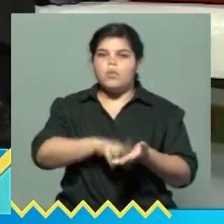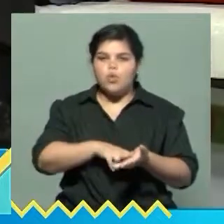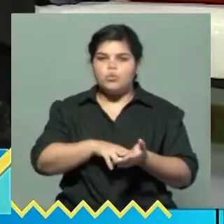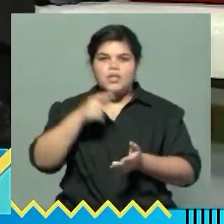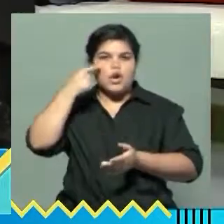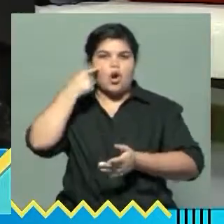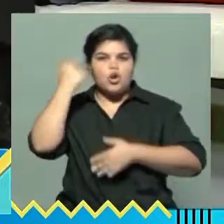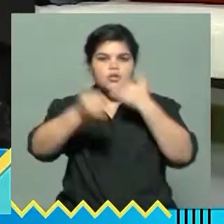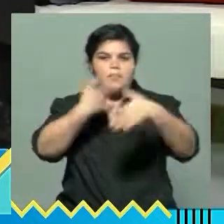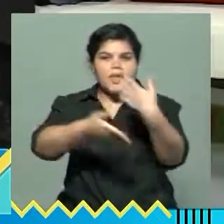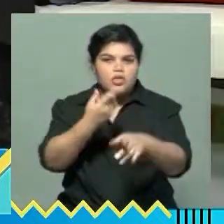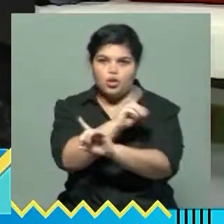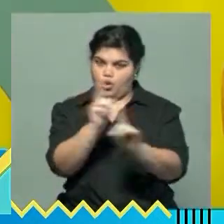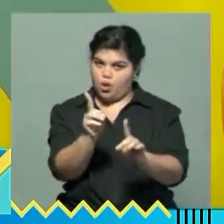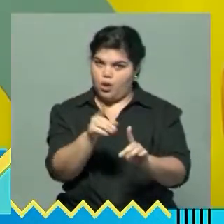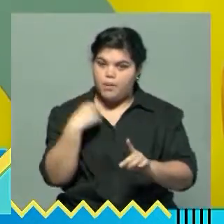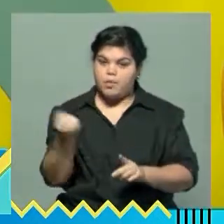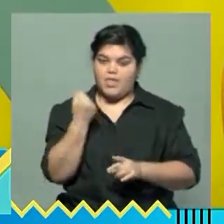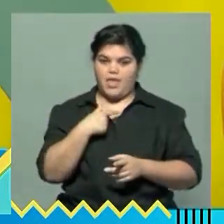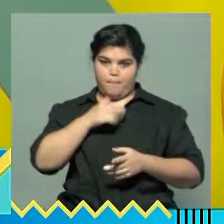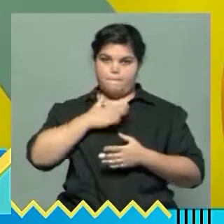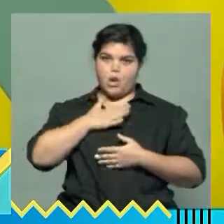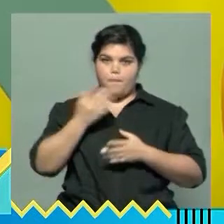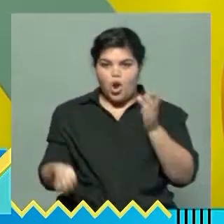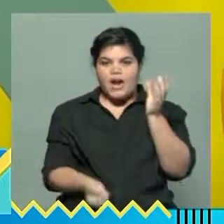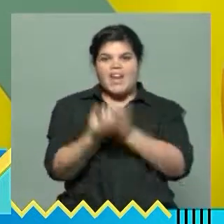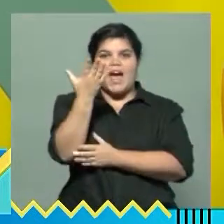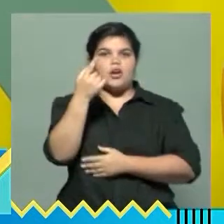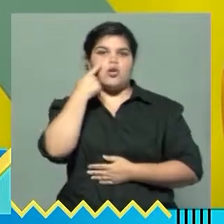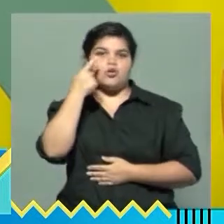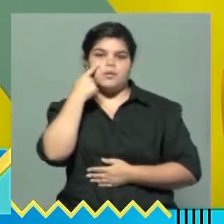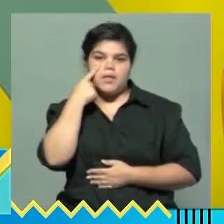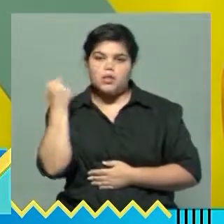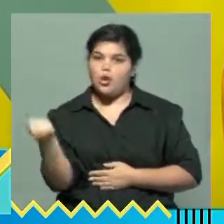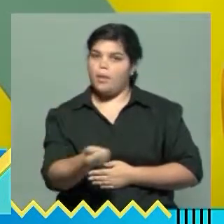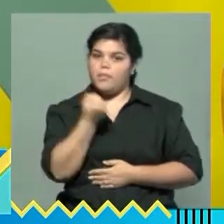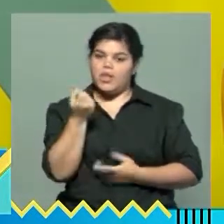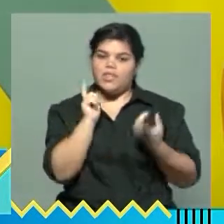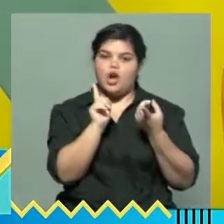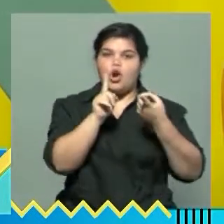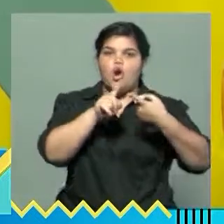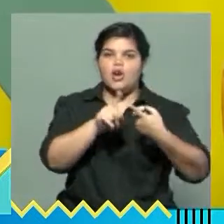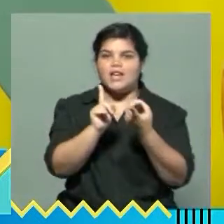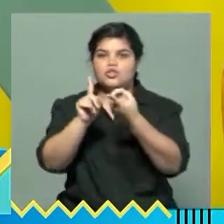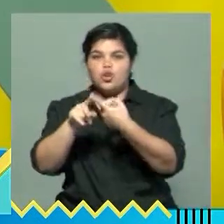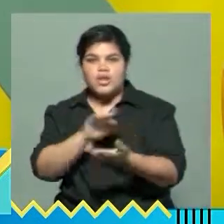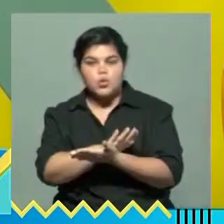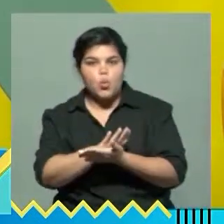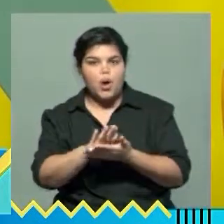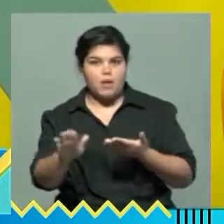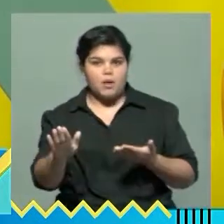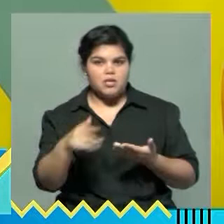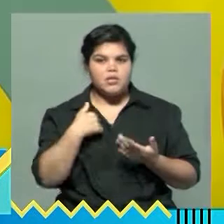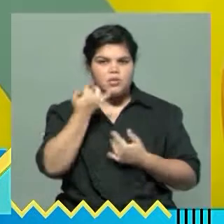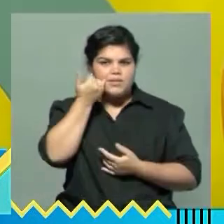producir conocimiento es imprescindible establecer nuevas conexiones, es decir, partir de lo que tengo para